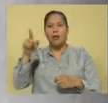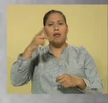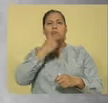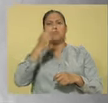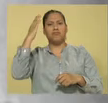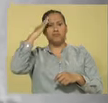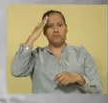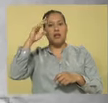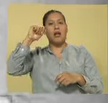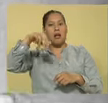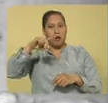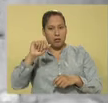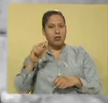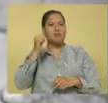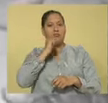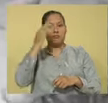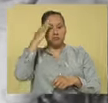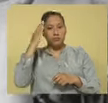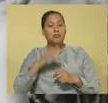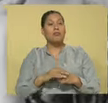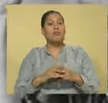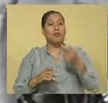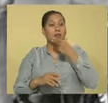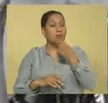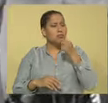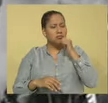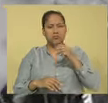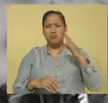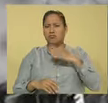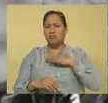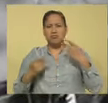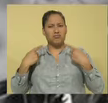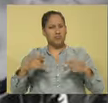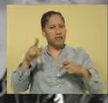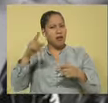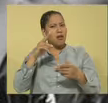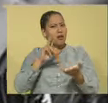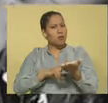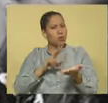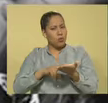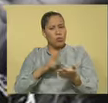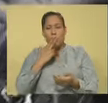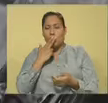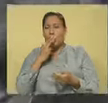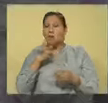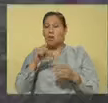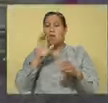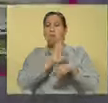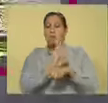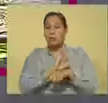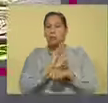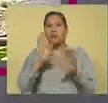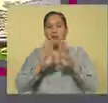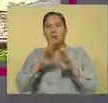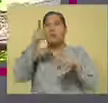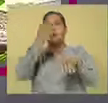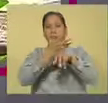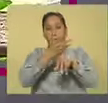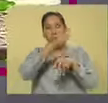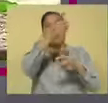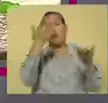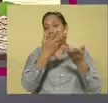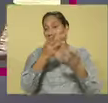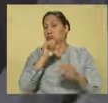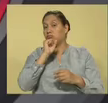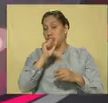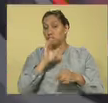de la ANDA, ¿no? Y fue una persona pues muy valiosa. Esas películas que hizo en Estados Unidos, mira,